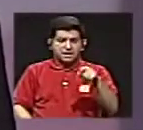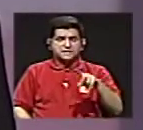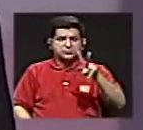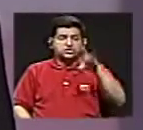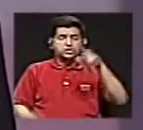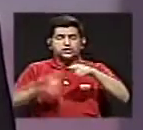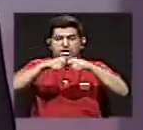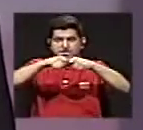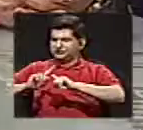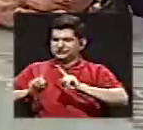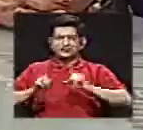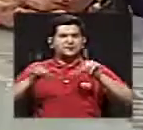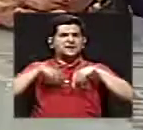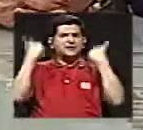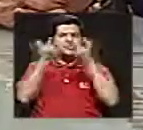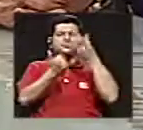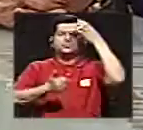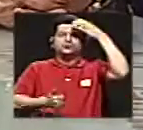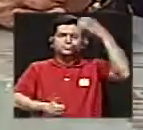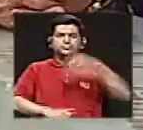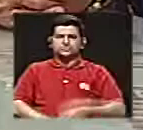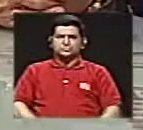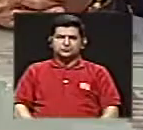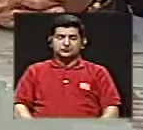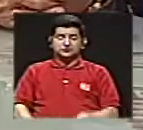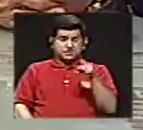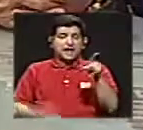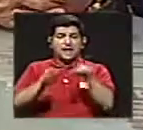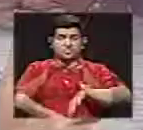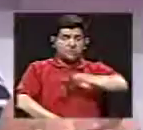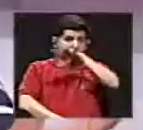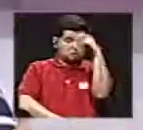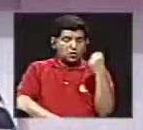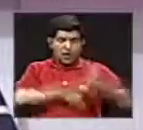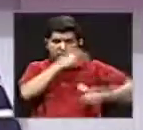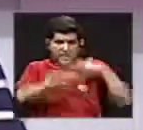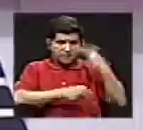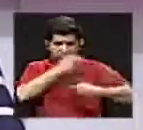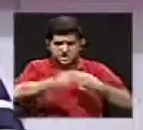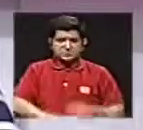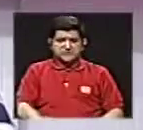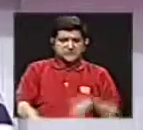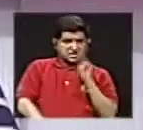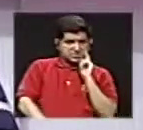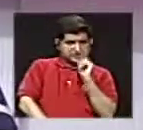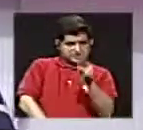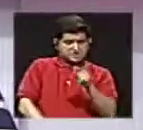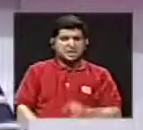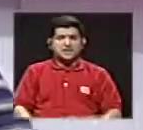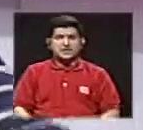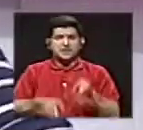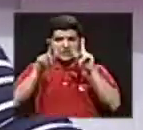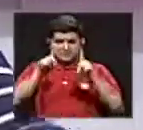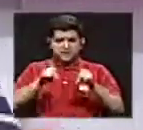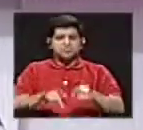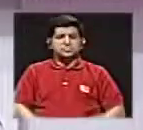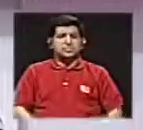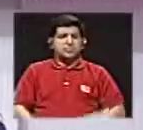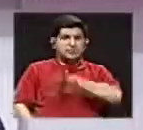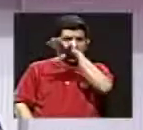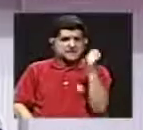por así decir. Entonces, cuando llegaron los afrodescendientes, ¿verdad? Los afrocaribeños,